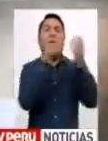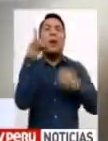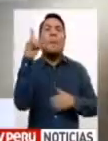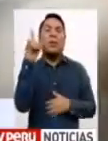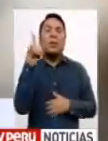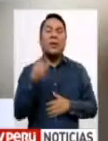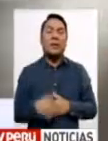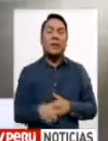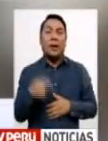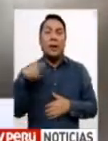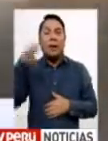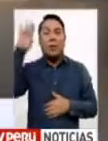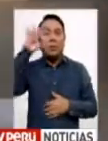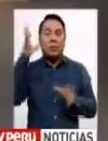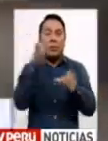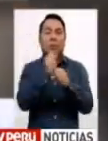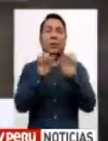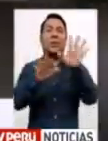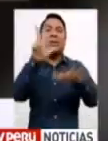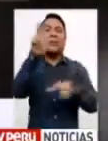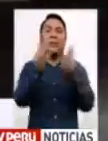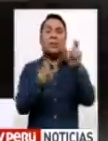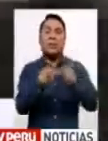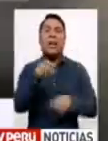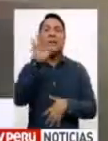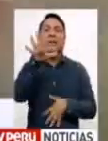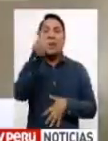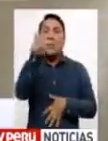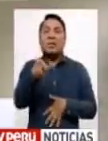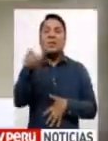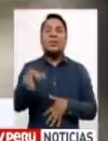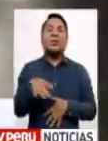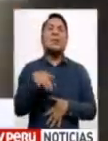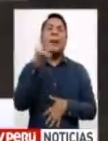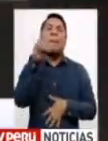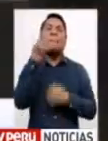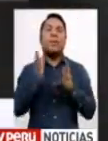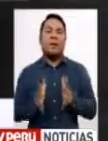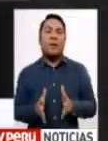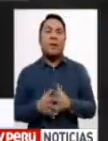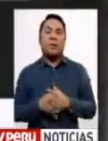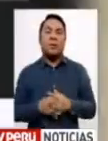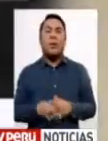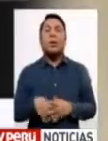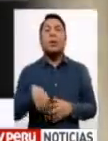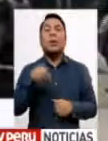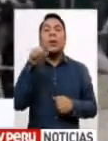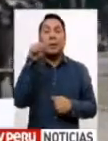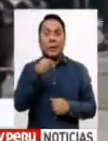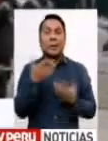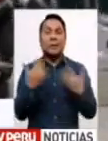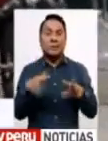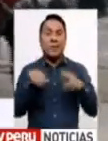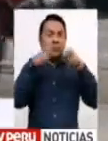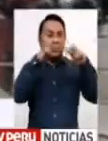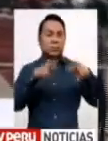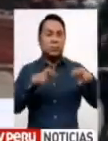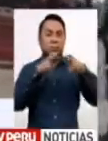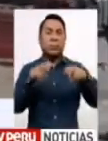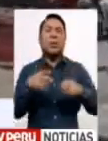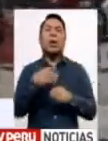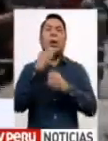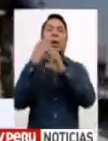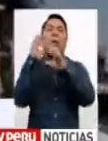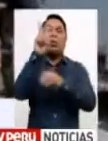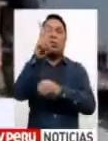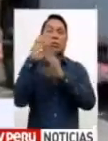13 personas, 5 de ellos son de nacionalidad boliviana. Hasta el momento se han revisado 2 camiones,